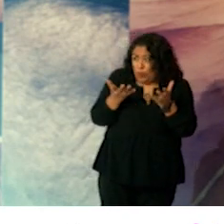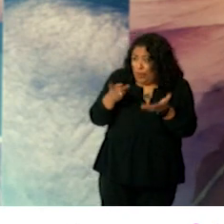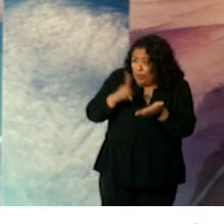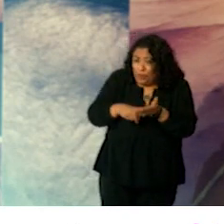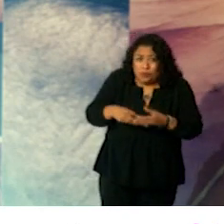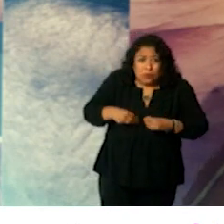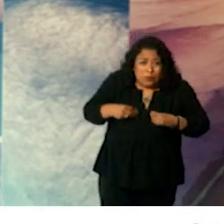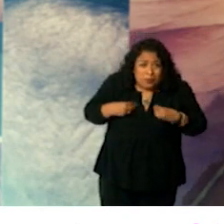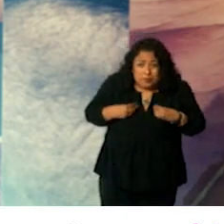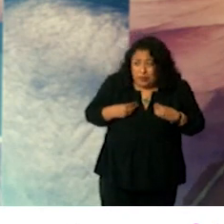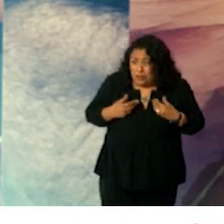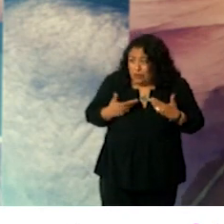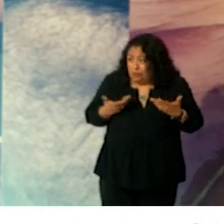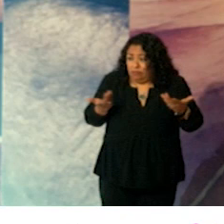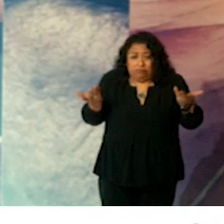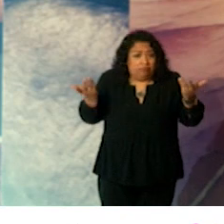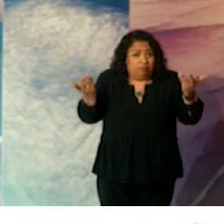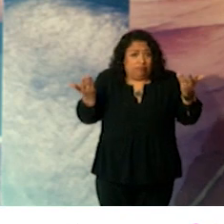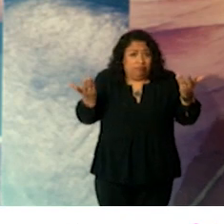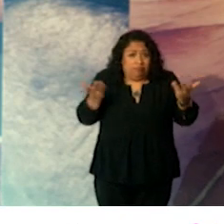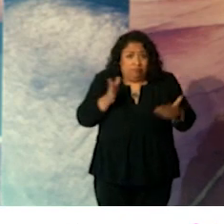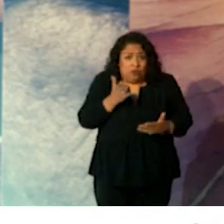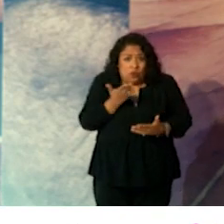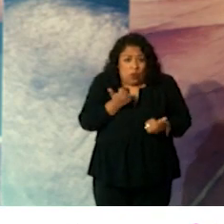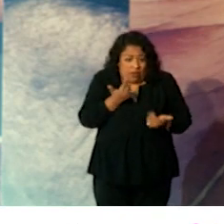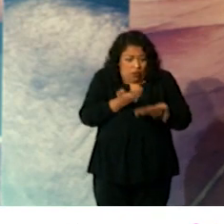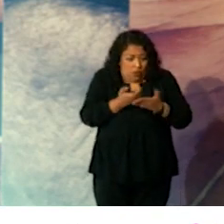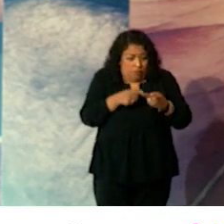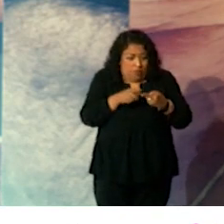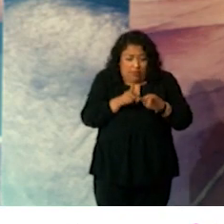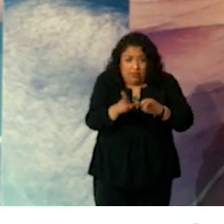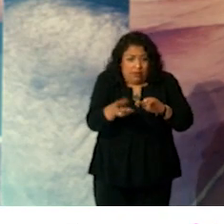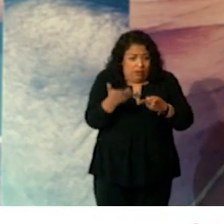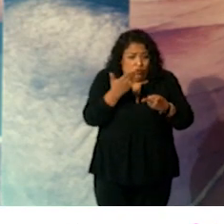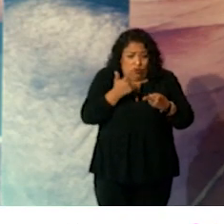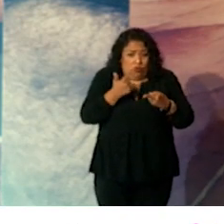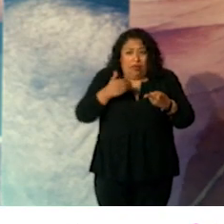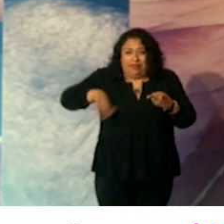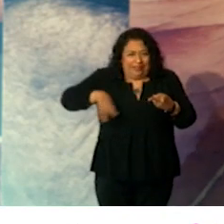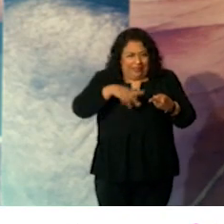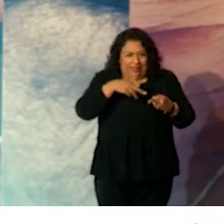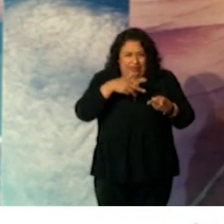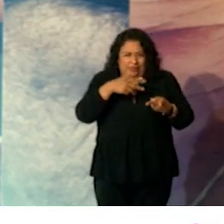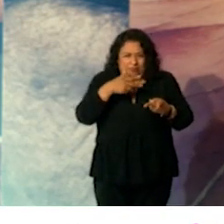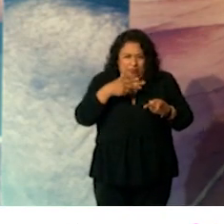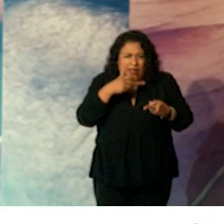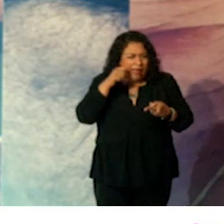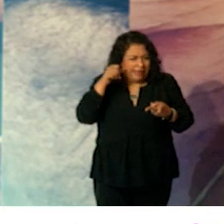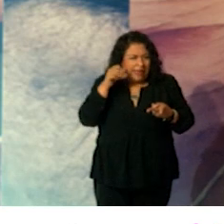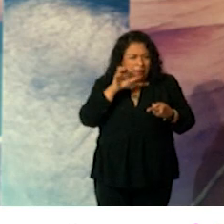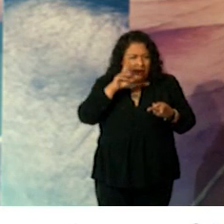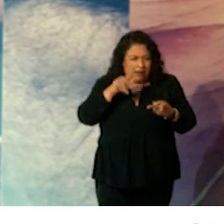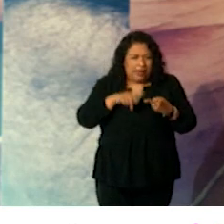vivir no hay economía. No hay derechos fundamentales, como dijo Bernardo ayer.